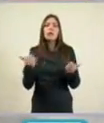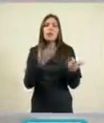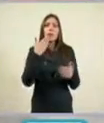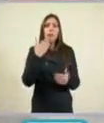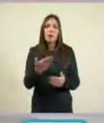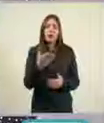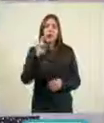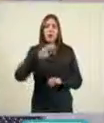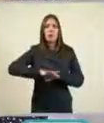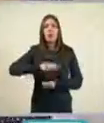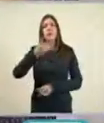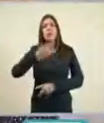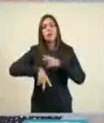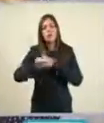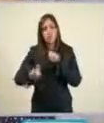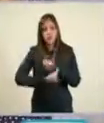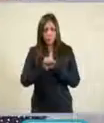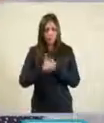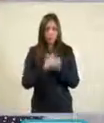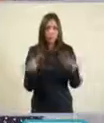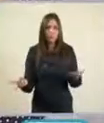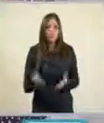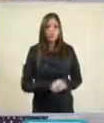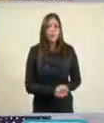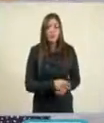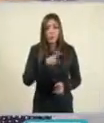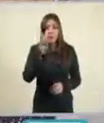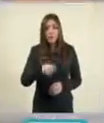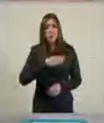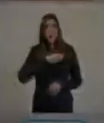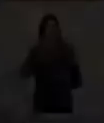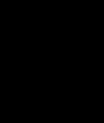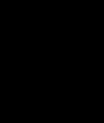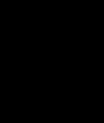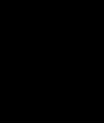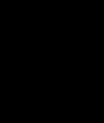buena noticia realmente, Sí. pero está en nosotros, hay que Está en empezar por nosotros. nosotros, efectivamente. Gracias, Karen.